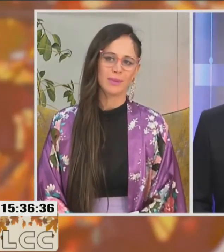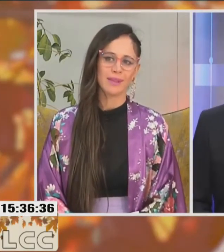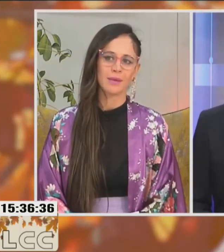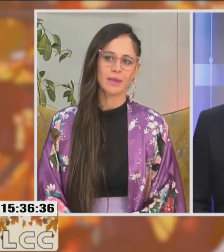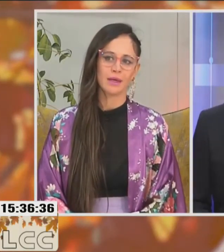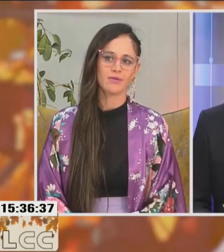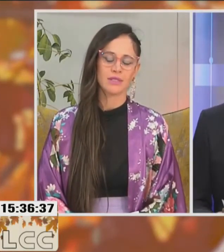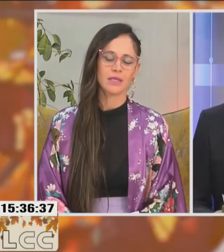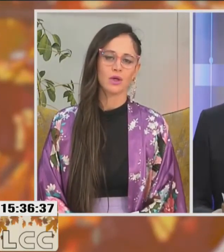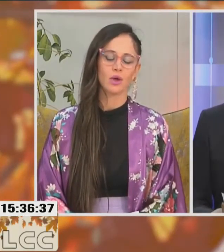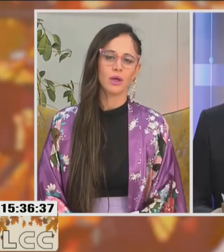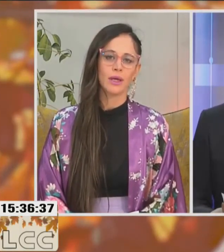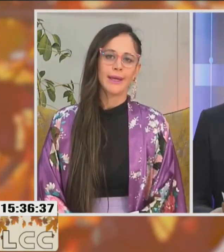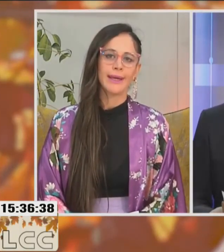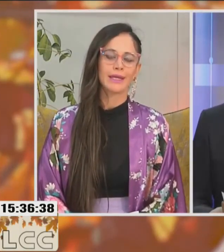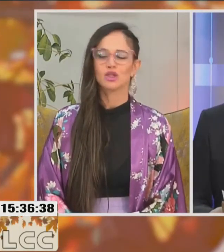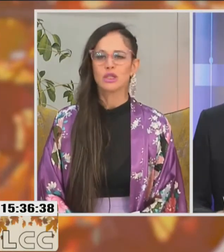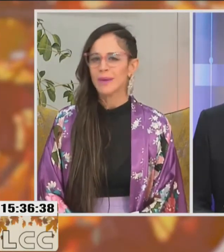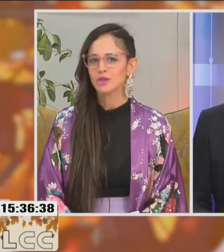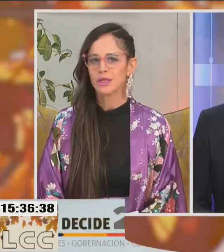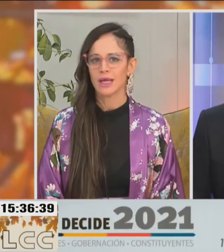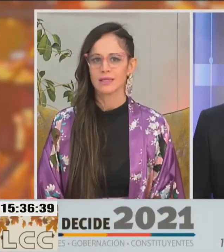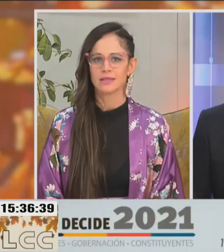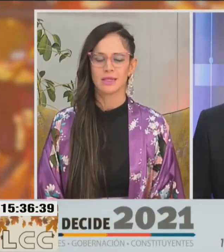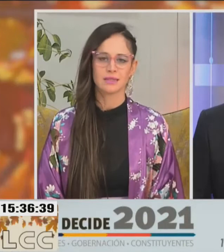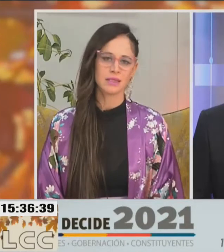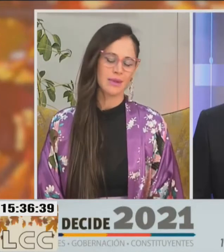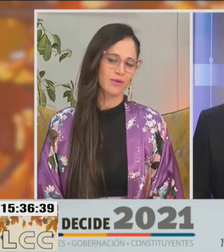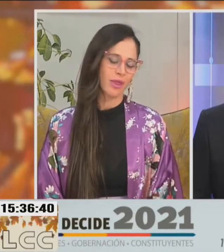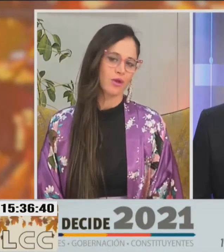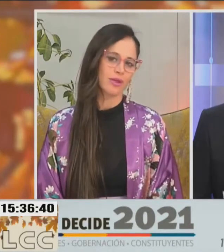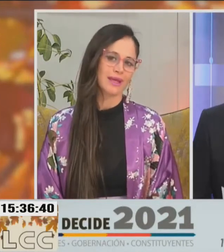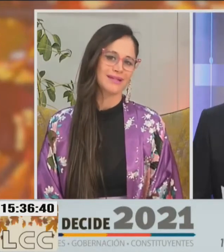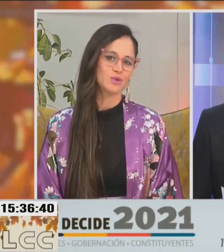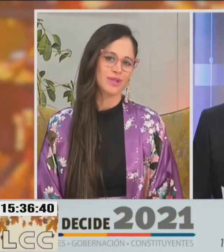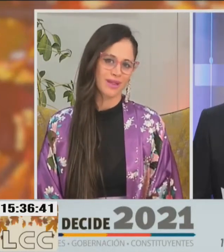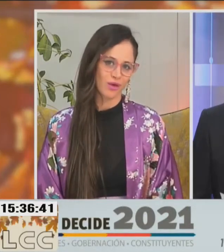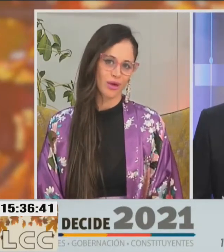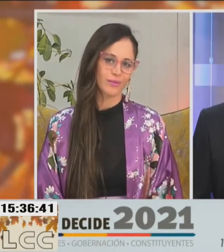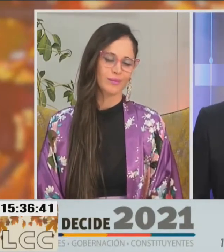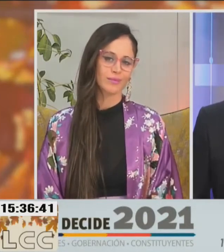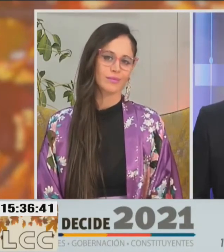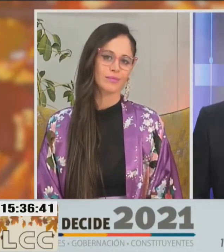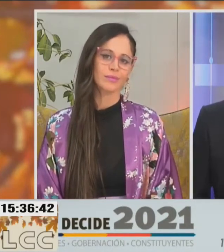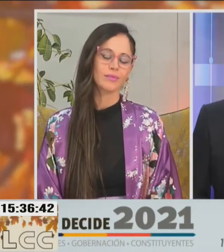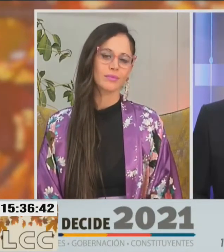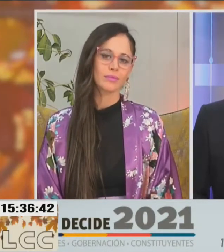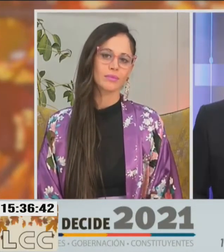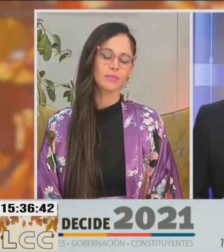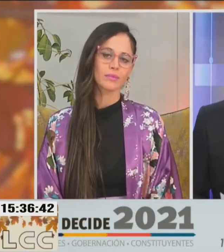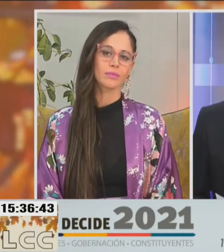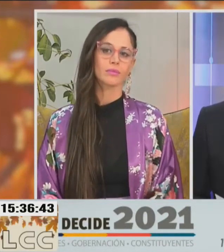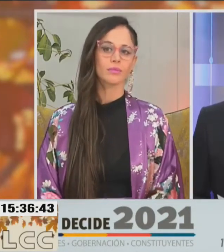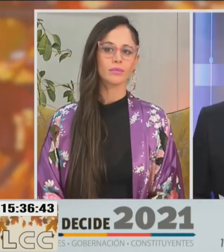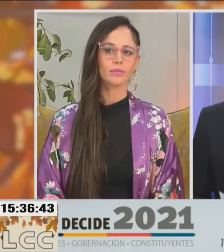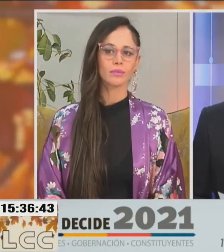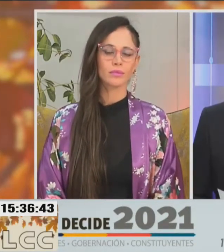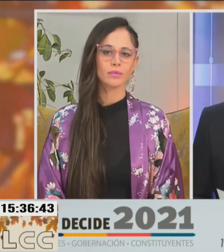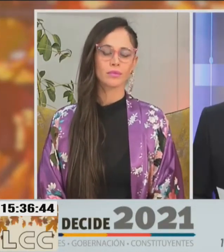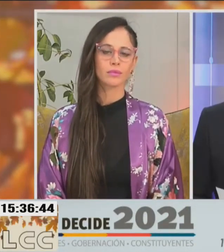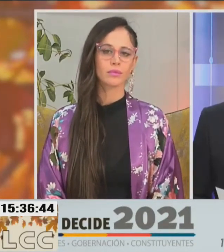a esta pandemia, Francisco. ¿Qué otro tema nos traes interesante para abordar hoy día? ¿Qué le sucede hoy? Sí, este tema